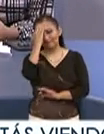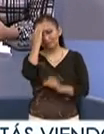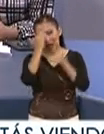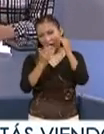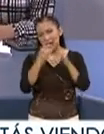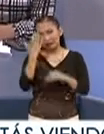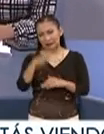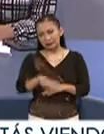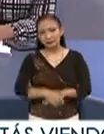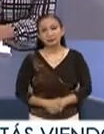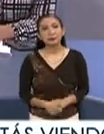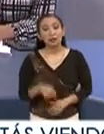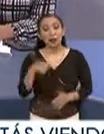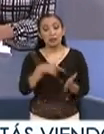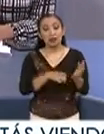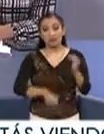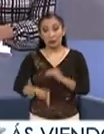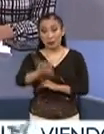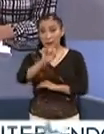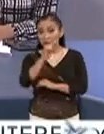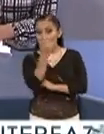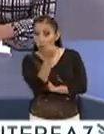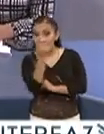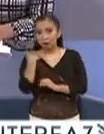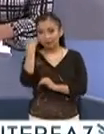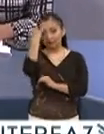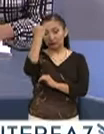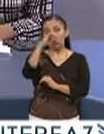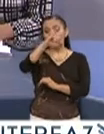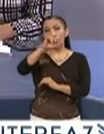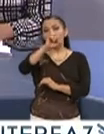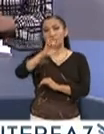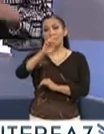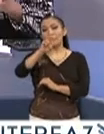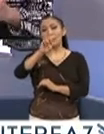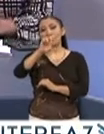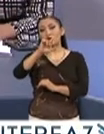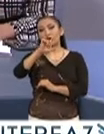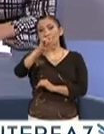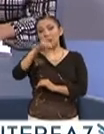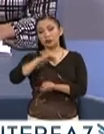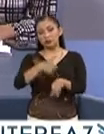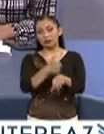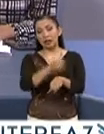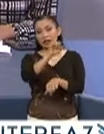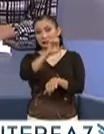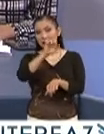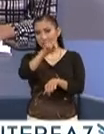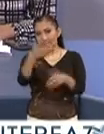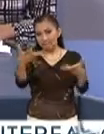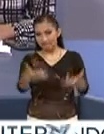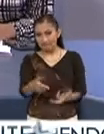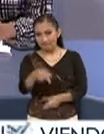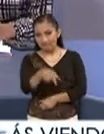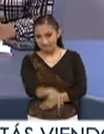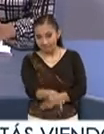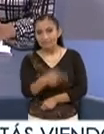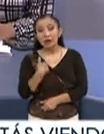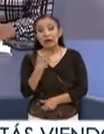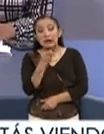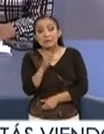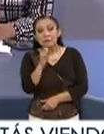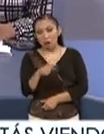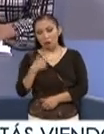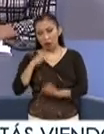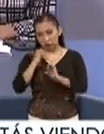a los mexicanos. En 1921, por iniciativa de José Vasconcelos, fue creada la Secretaría de Educación Pública, de la